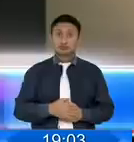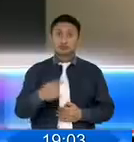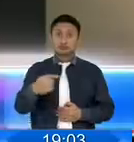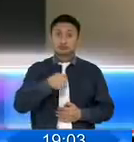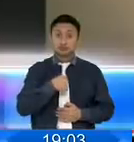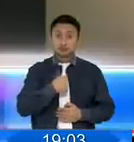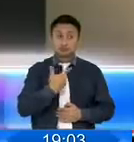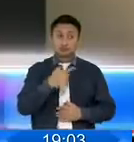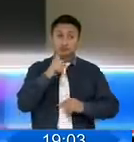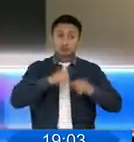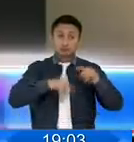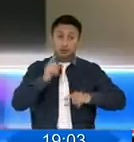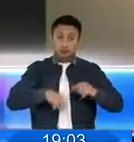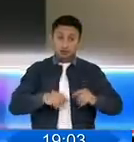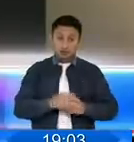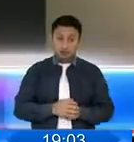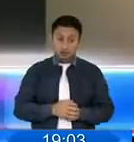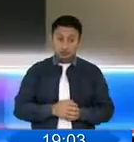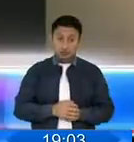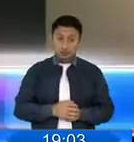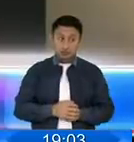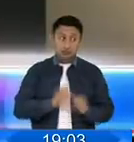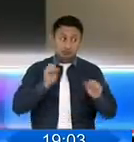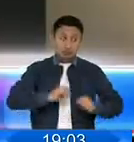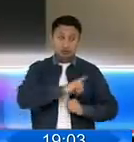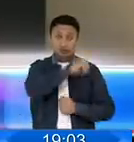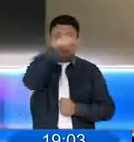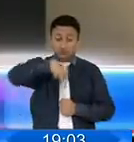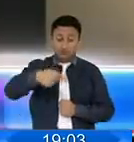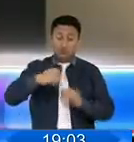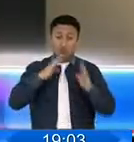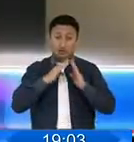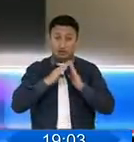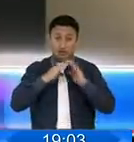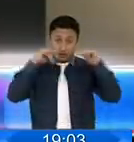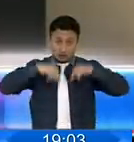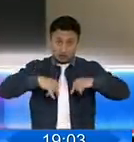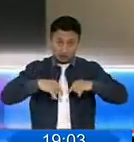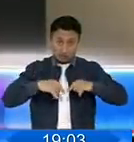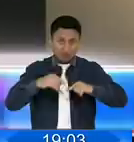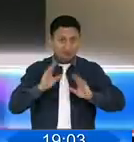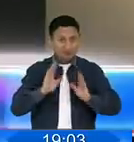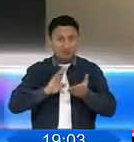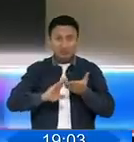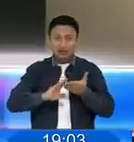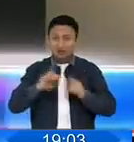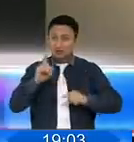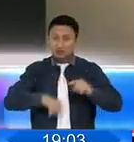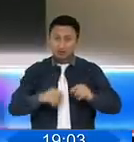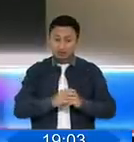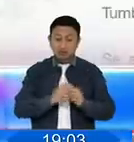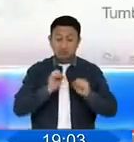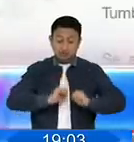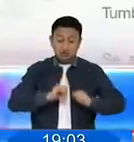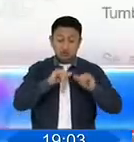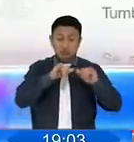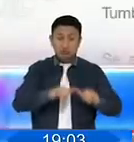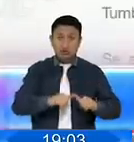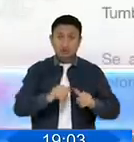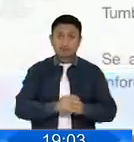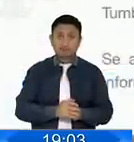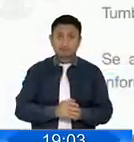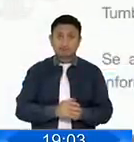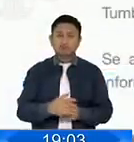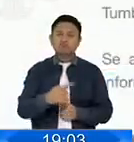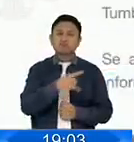amigos para decir que estaba en sus viviendas. Es donde me he estado quedando. Y en cuanto a la avioneta, la